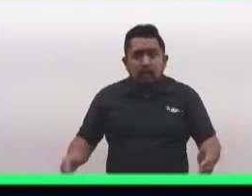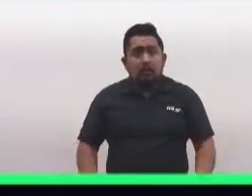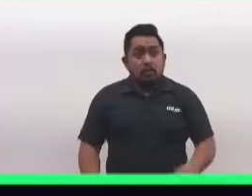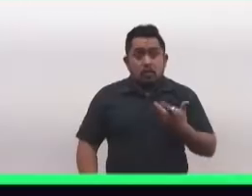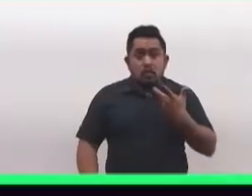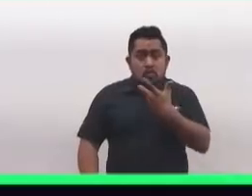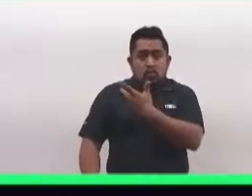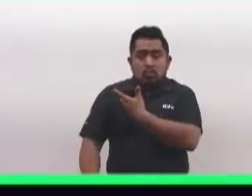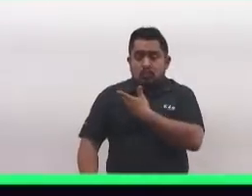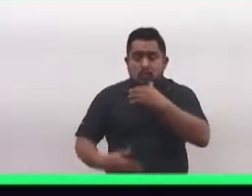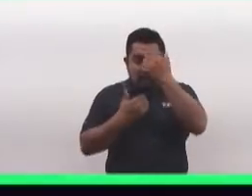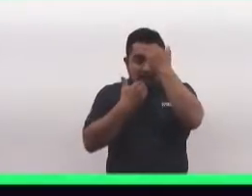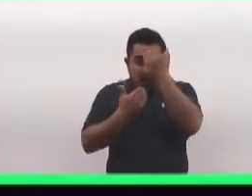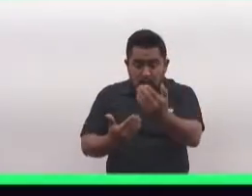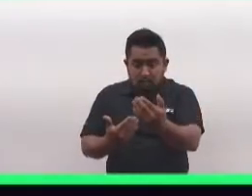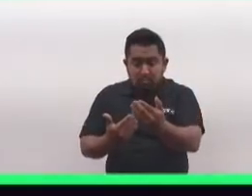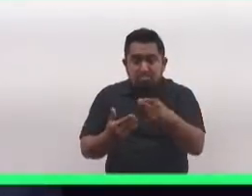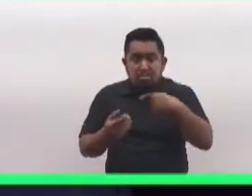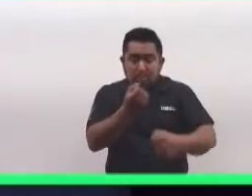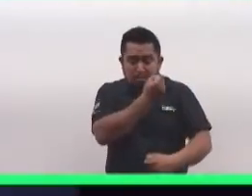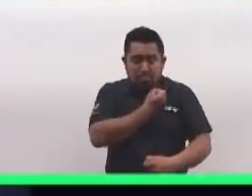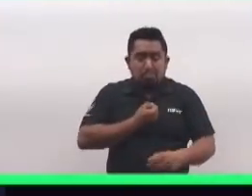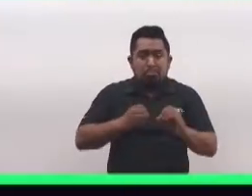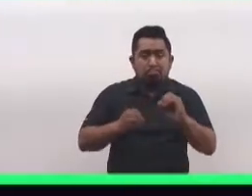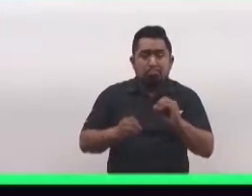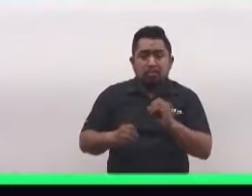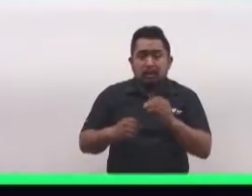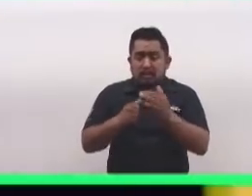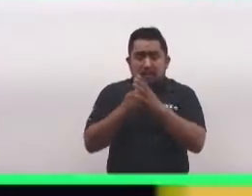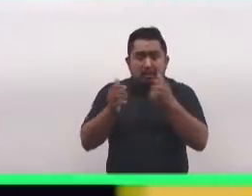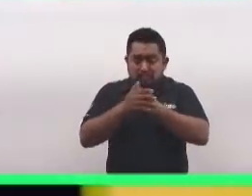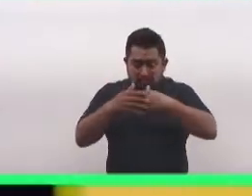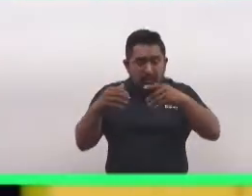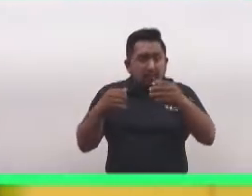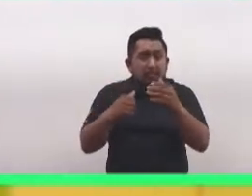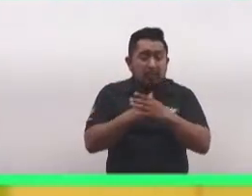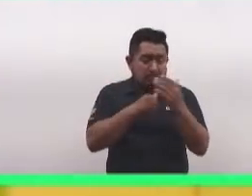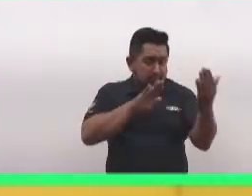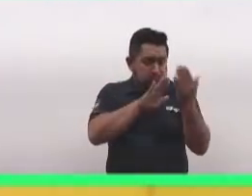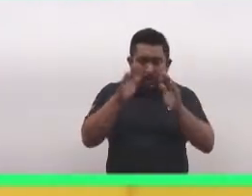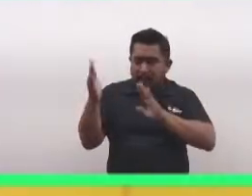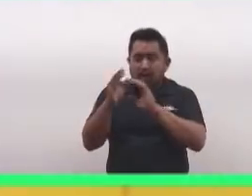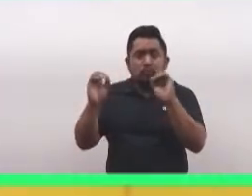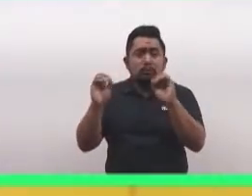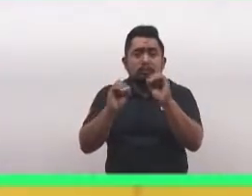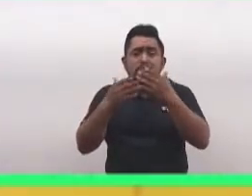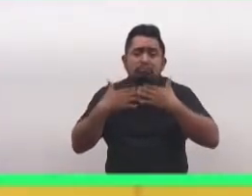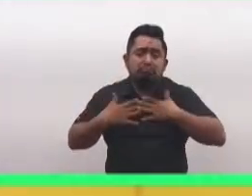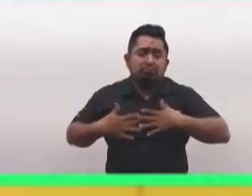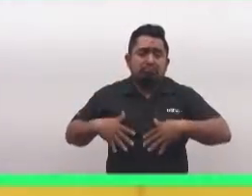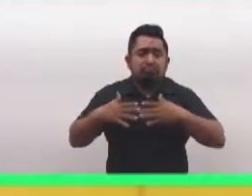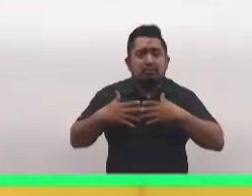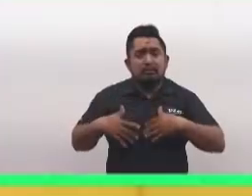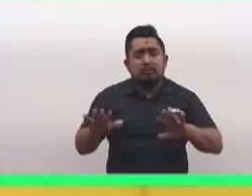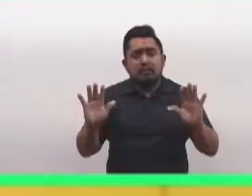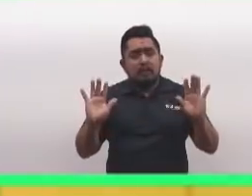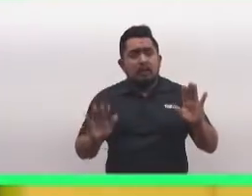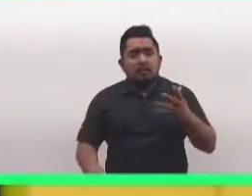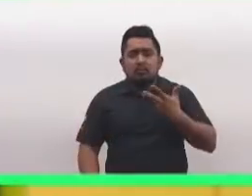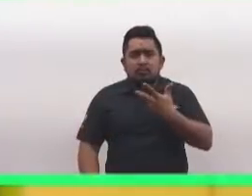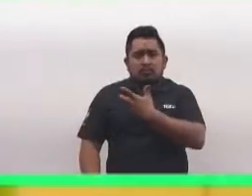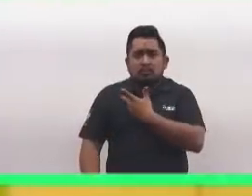sufrimos menos nos golpeamos menos nos perdemos menos nos vitupera moss menos nos